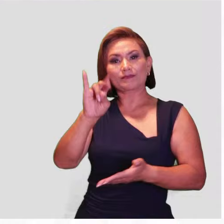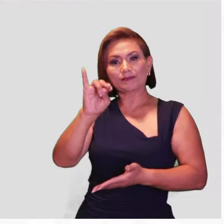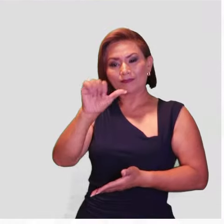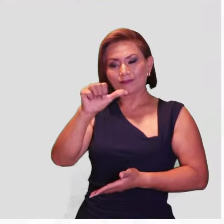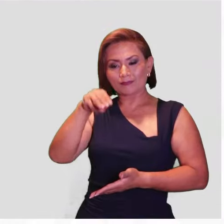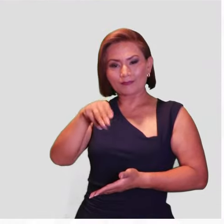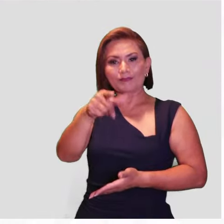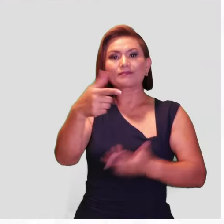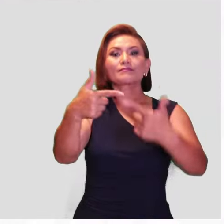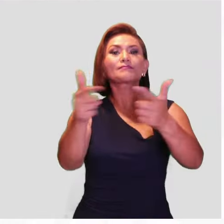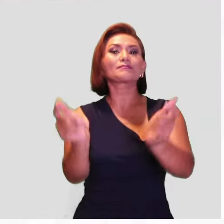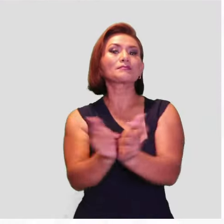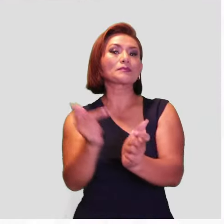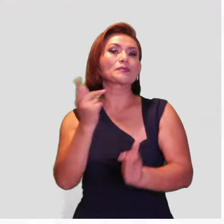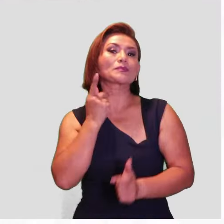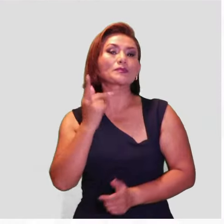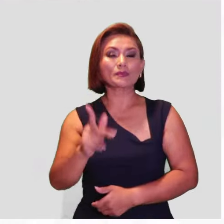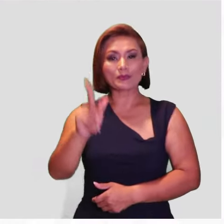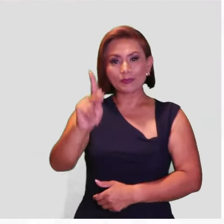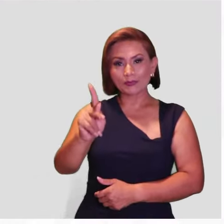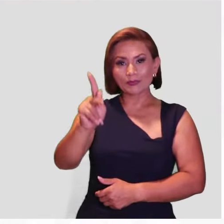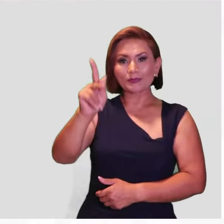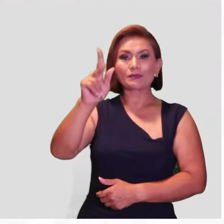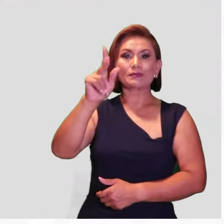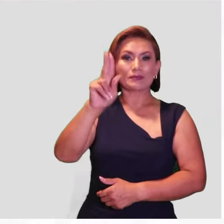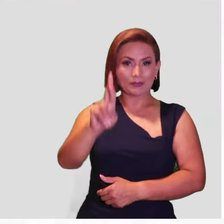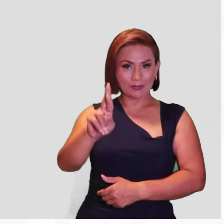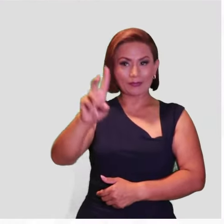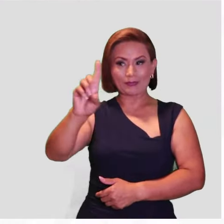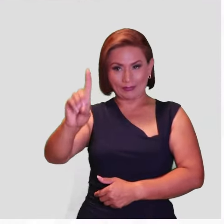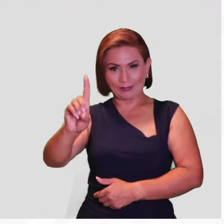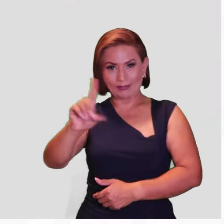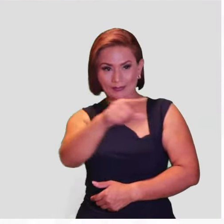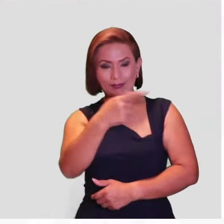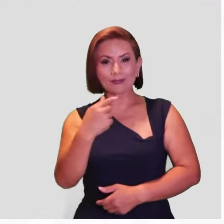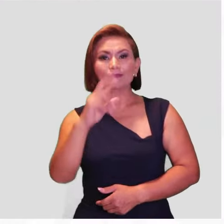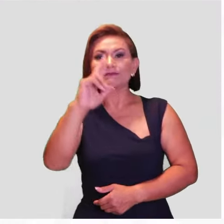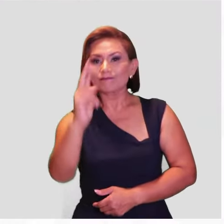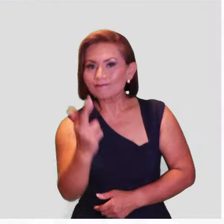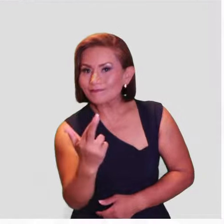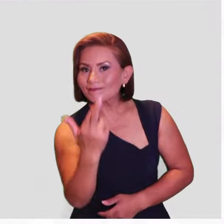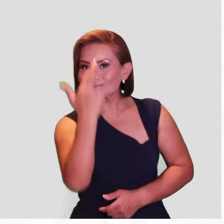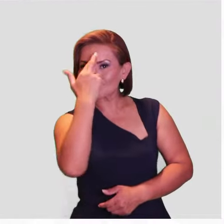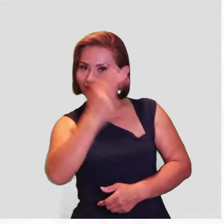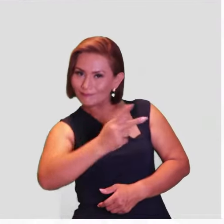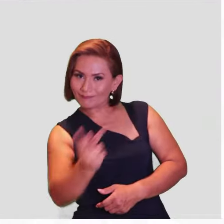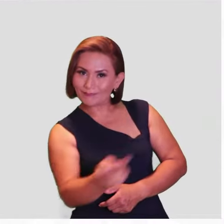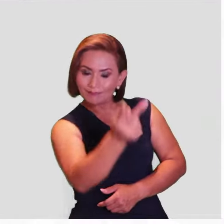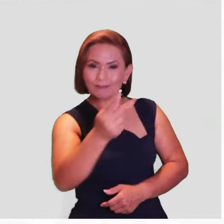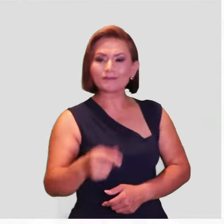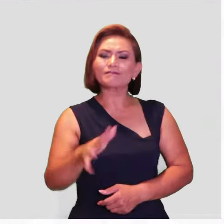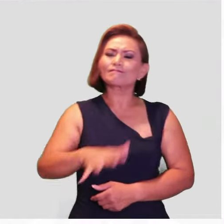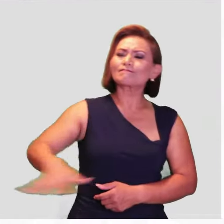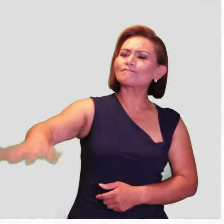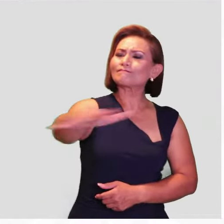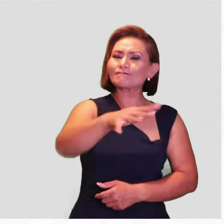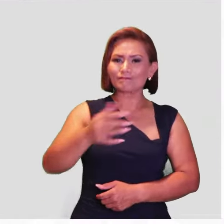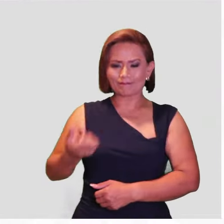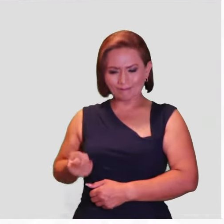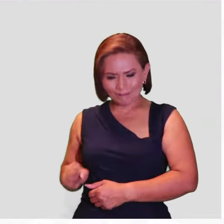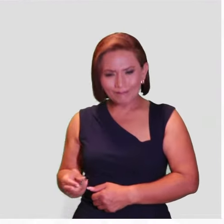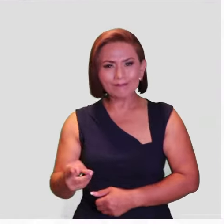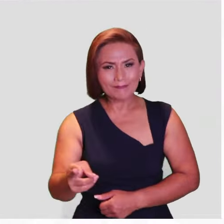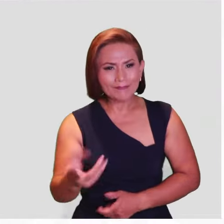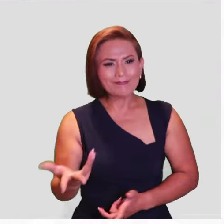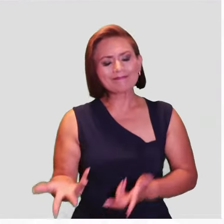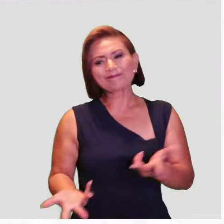Partido de la Revolución Democrática. Le recuerdo, candidata, el planteamiento a responder cuáles son los principales problemas o